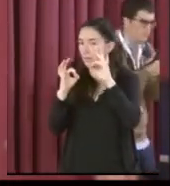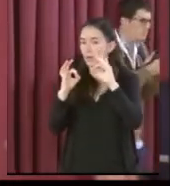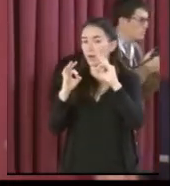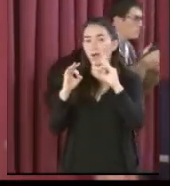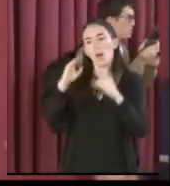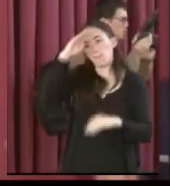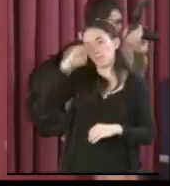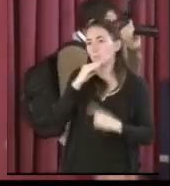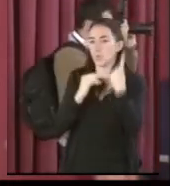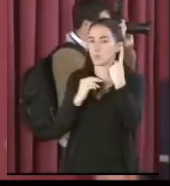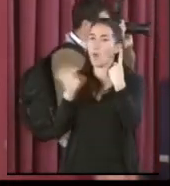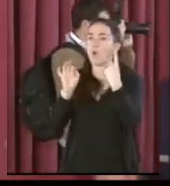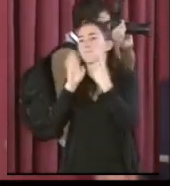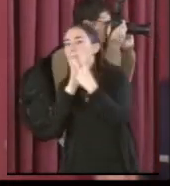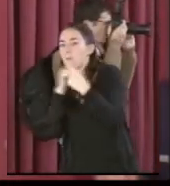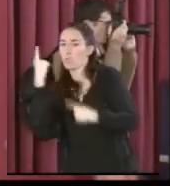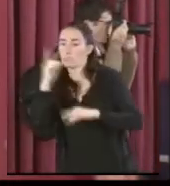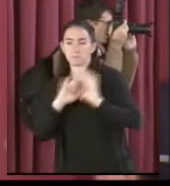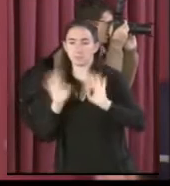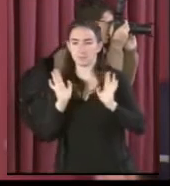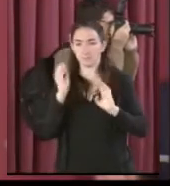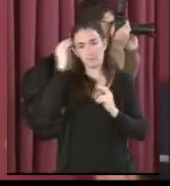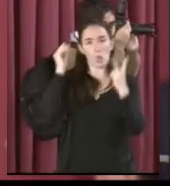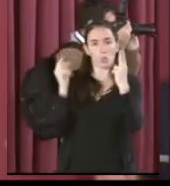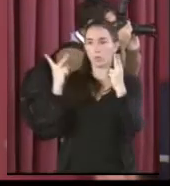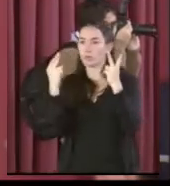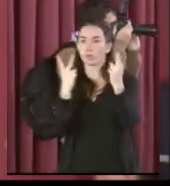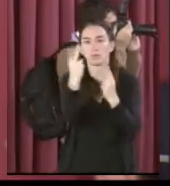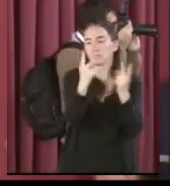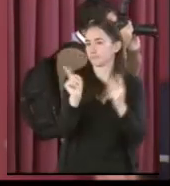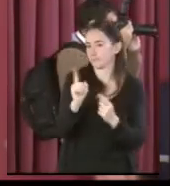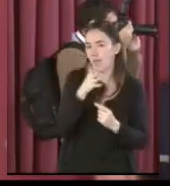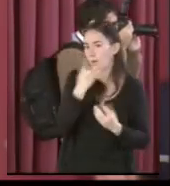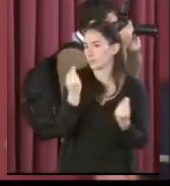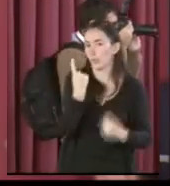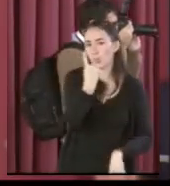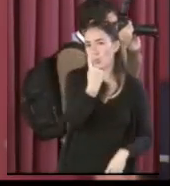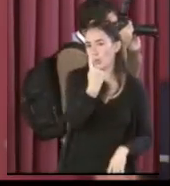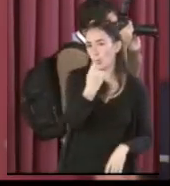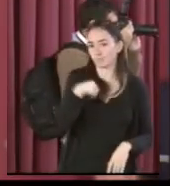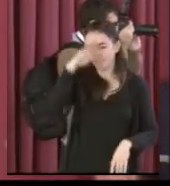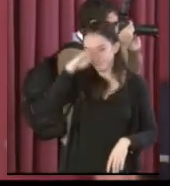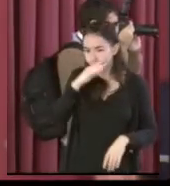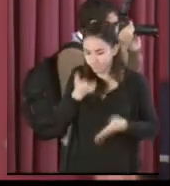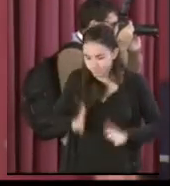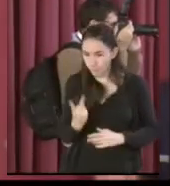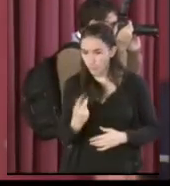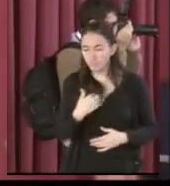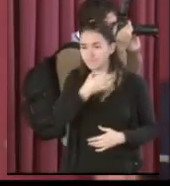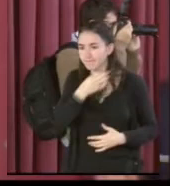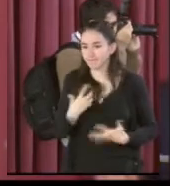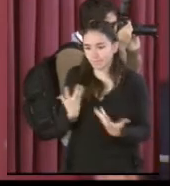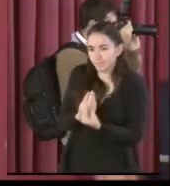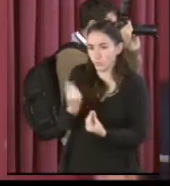11.500 núcleos familiares en los que viven niños o jóvenes con uno solo de los progenitores. Aclarado este